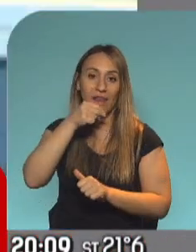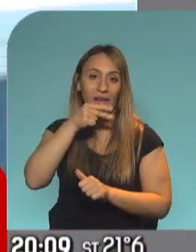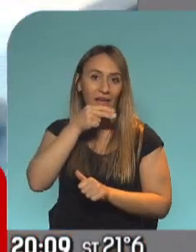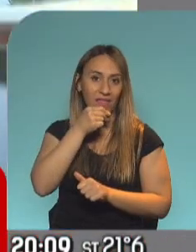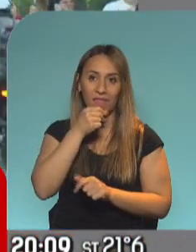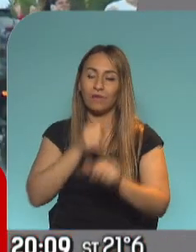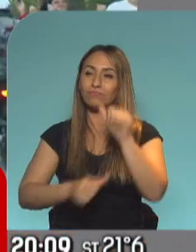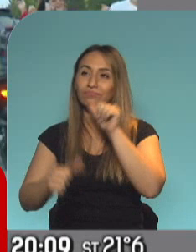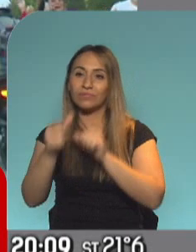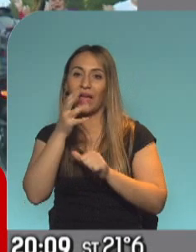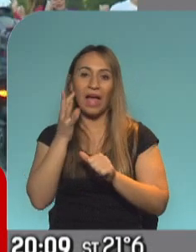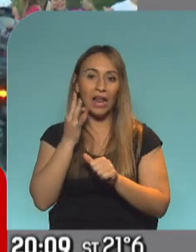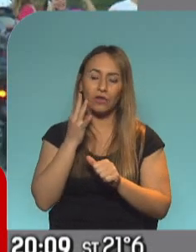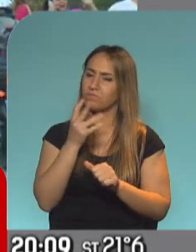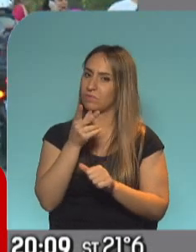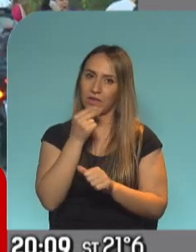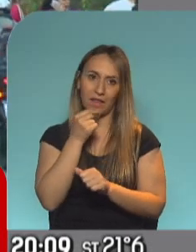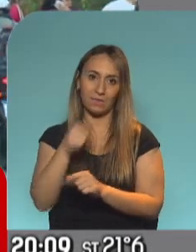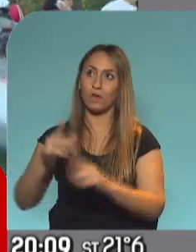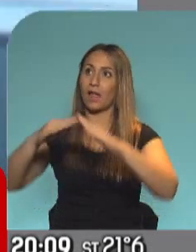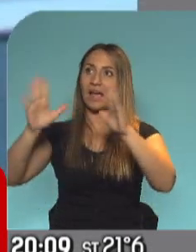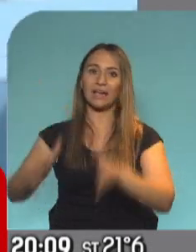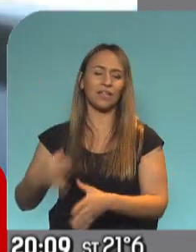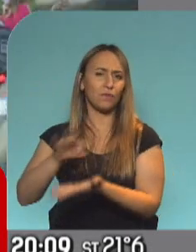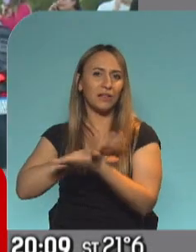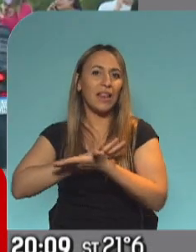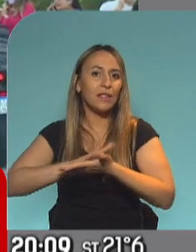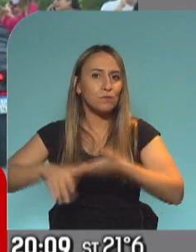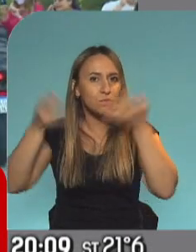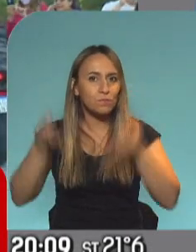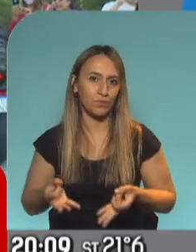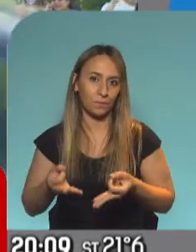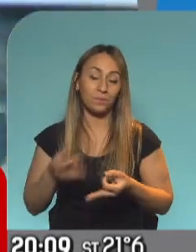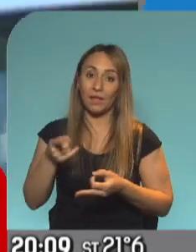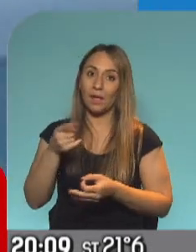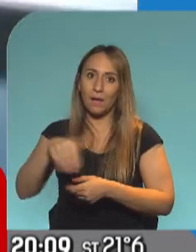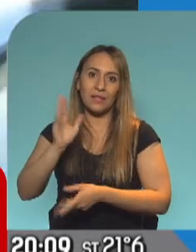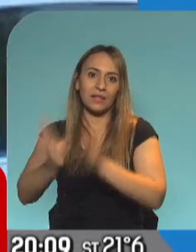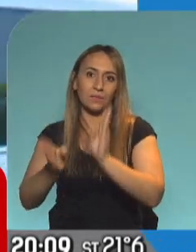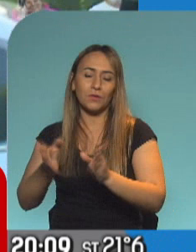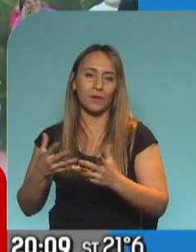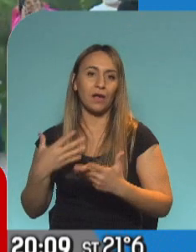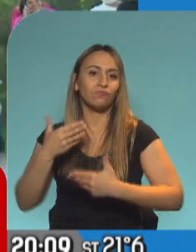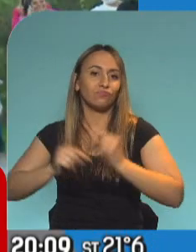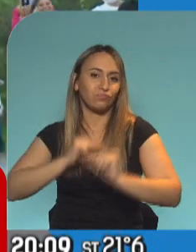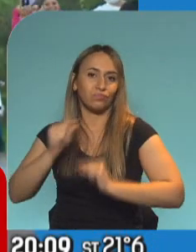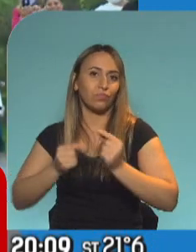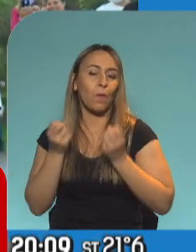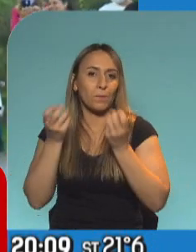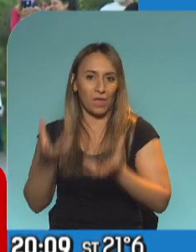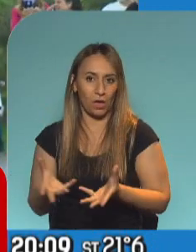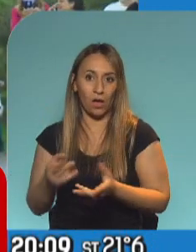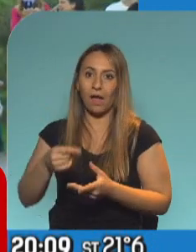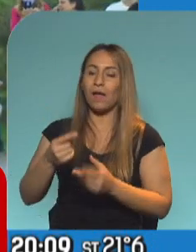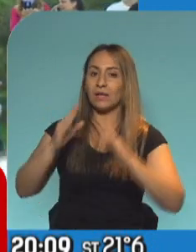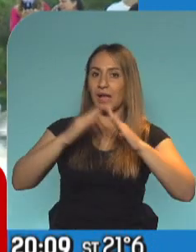en esta casa donde se recupera a maradona que a su vez también tiene mucho parque y eso le va a permitir y le